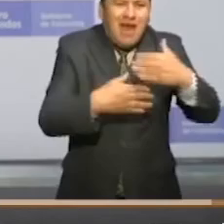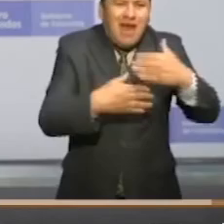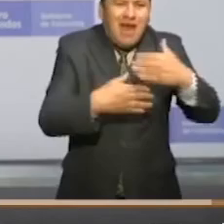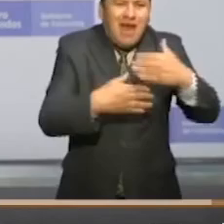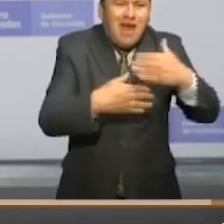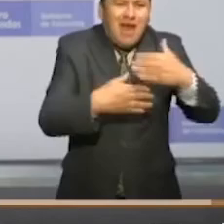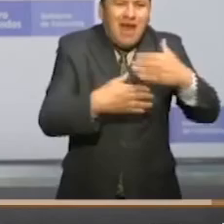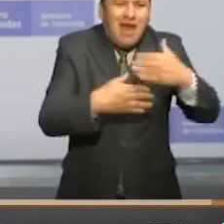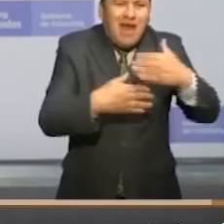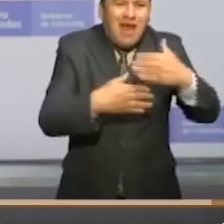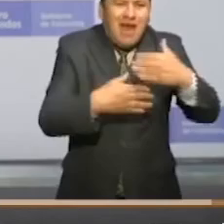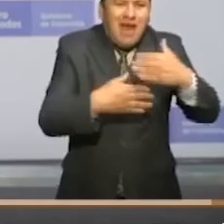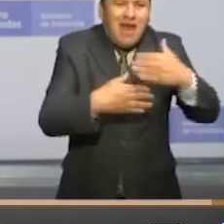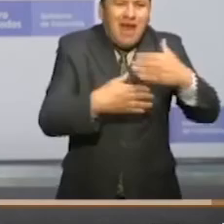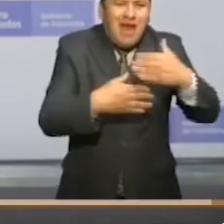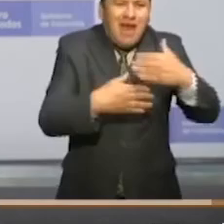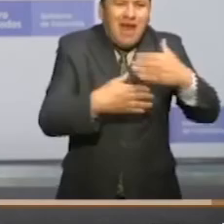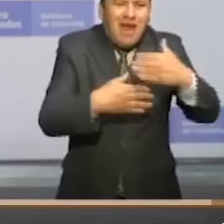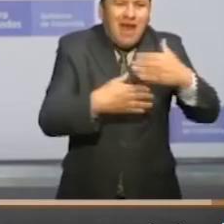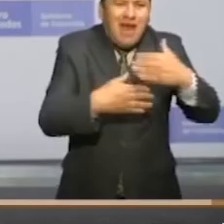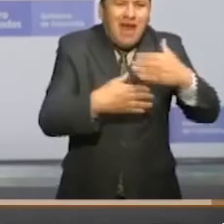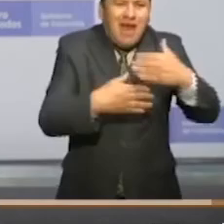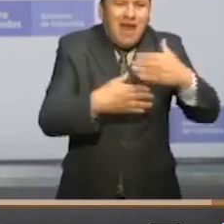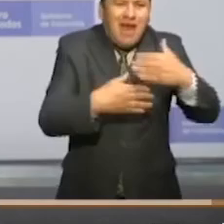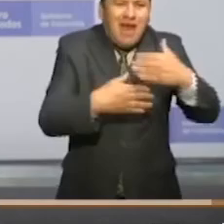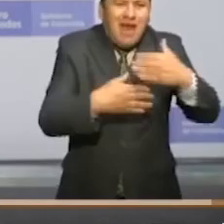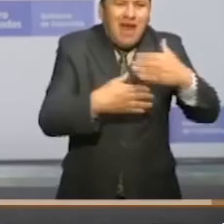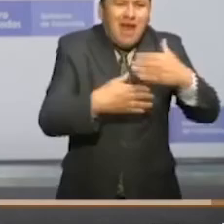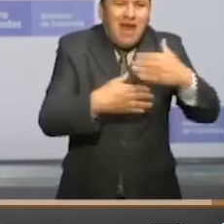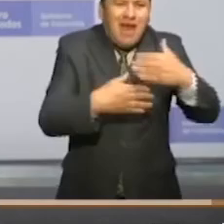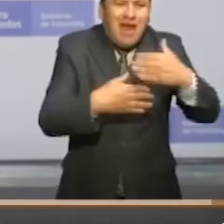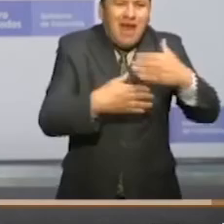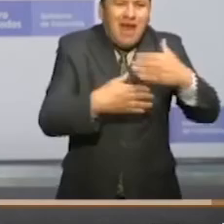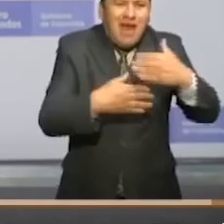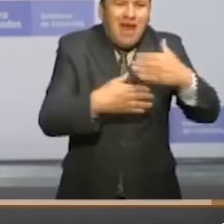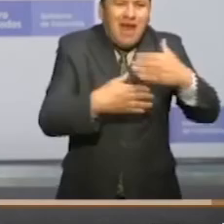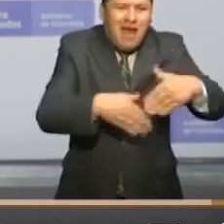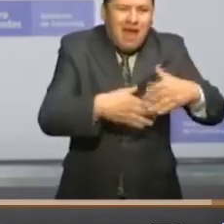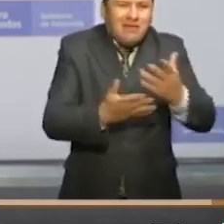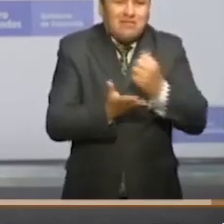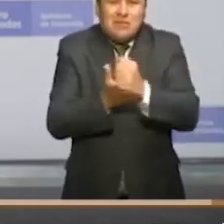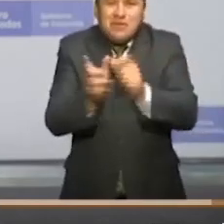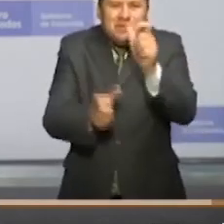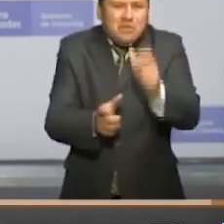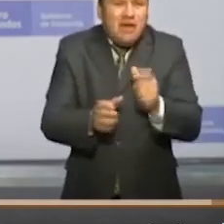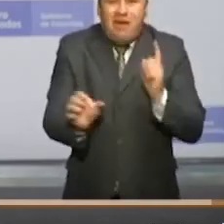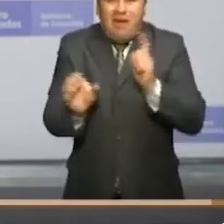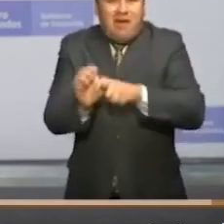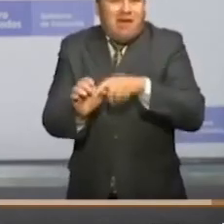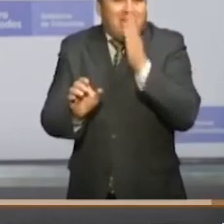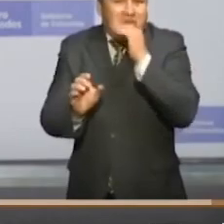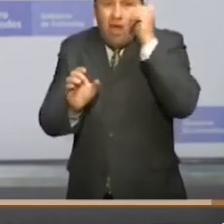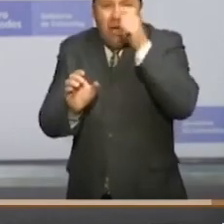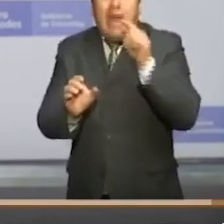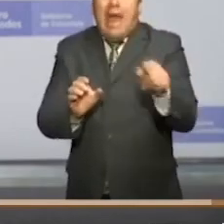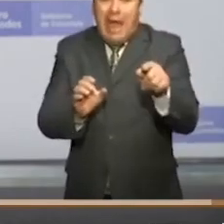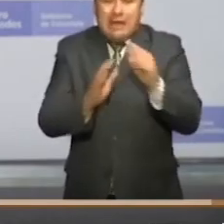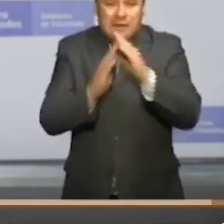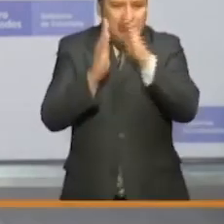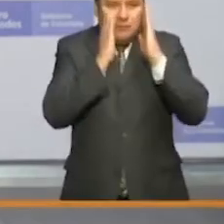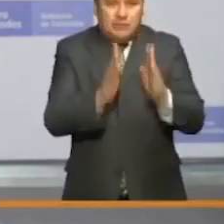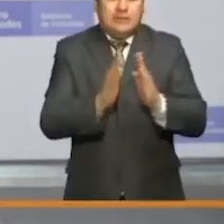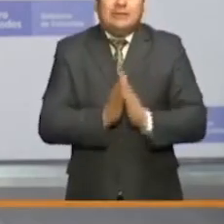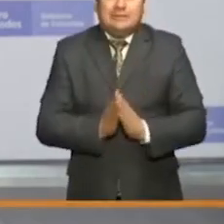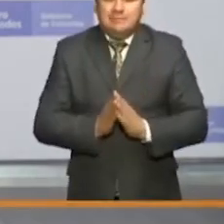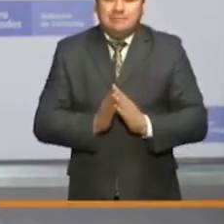suficientes para sortear y más sortear una crisis de esta vamos a continuar ese diseño de la estrategia